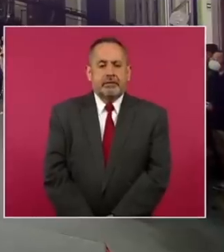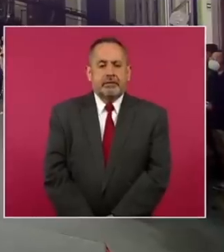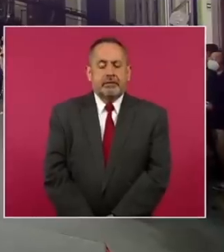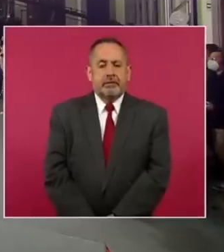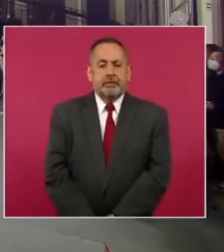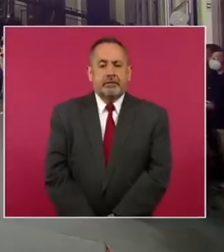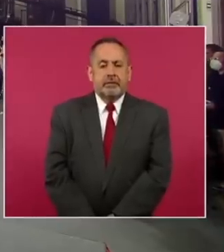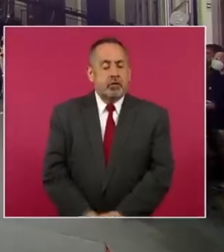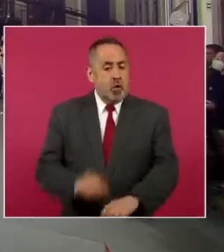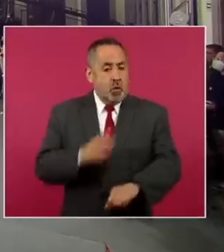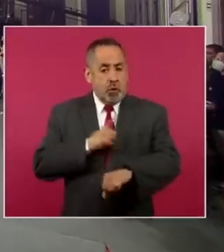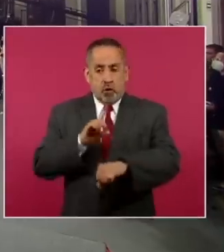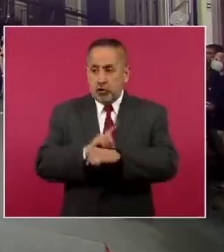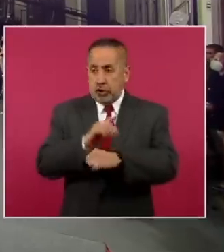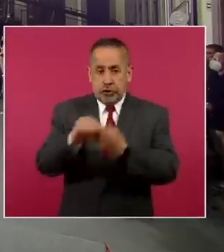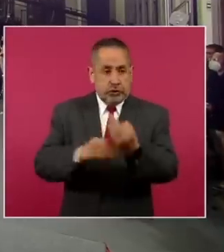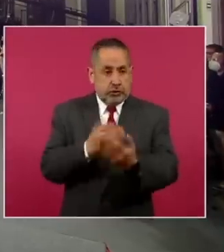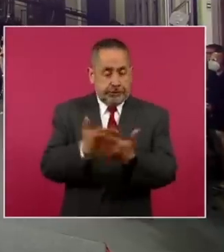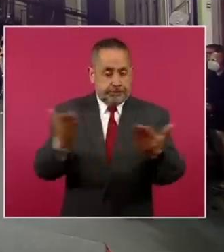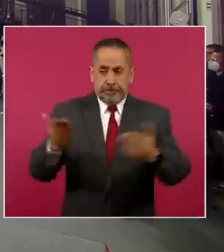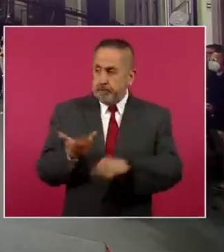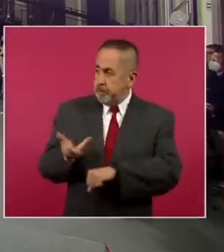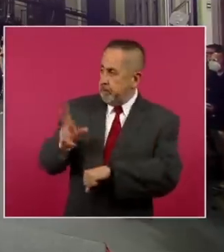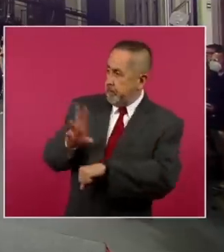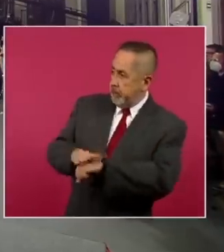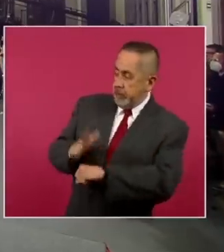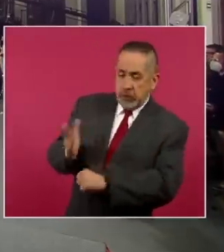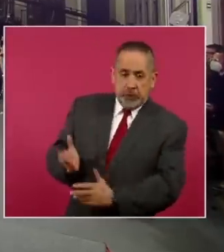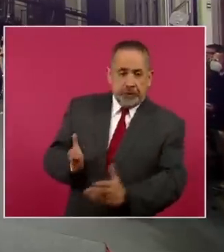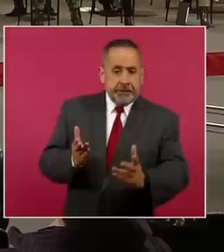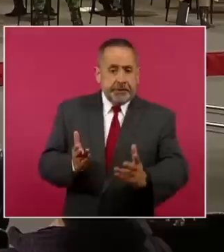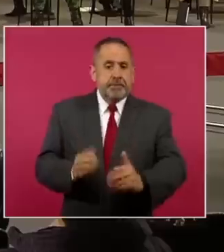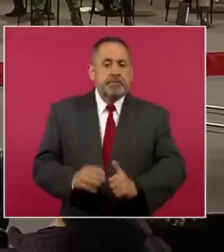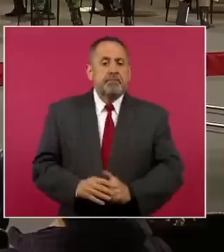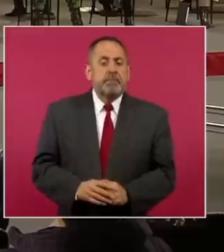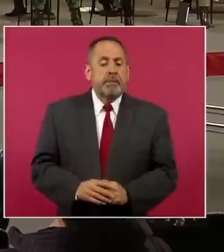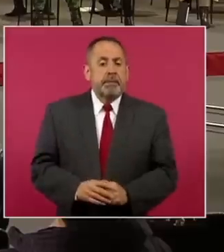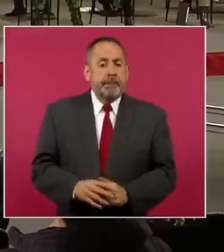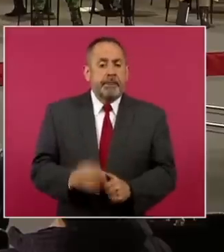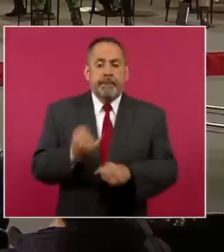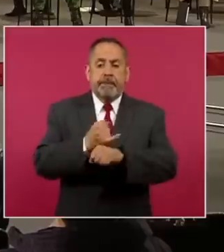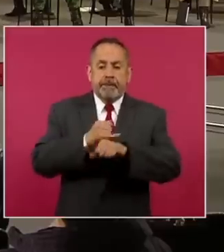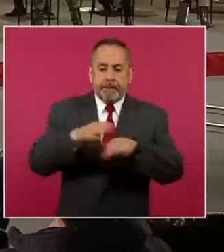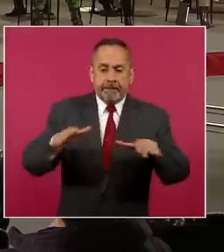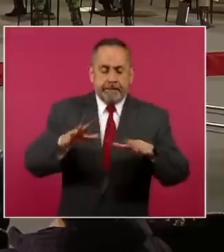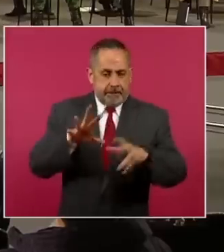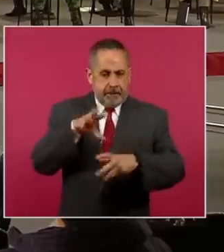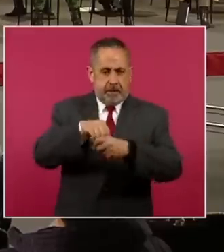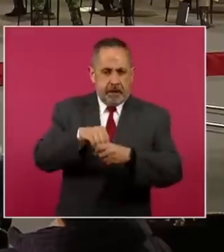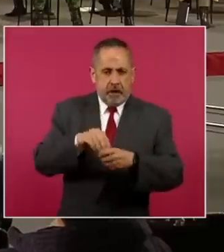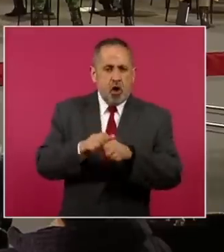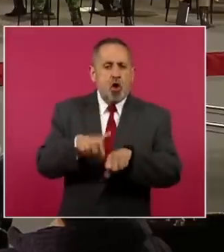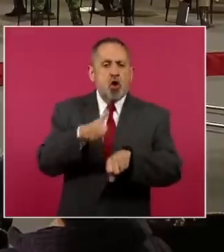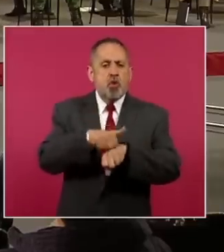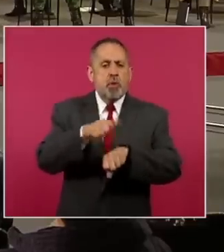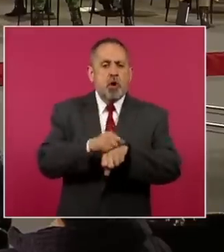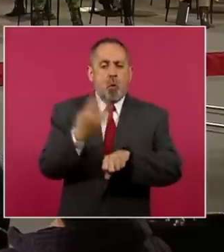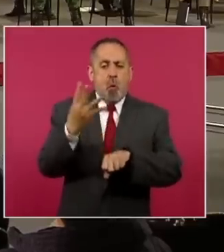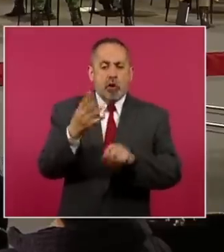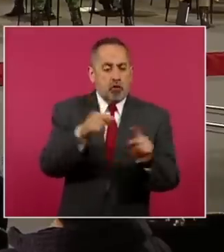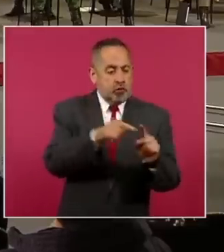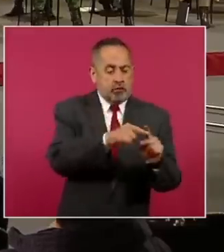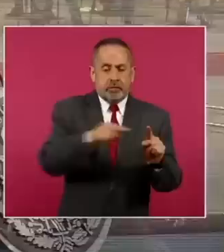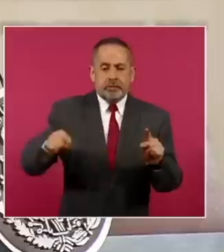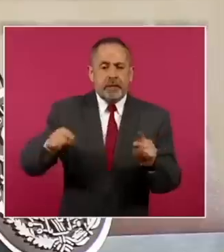Muy buenos días a todas a todos con su permiso señor presidente informamos hoy de manera integral sobre el tramo cuatro del